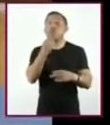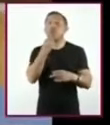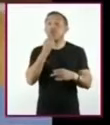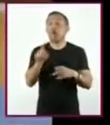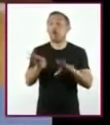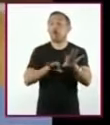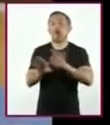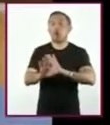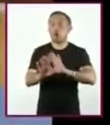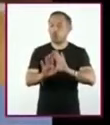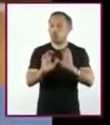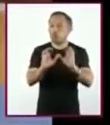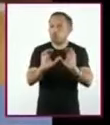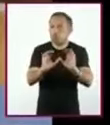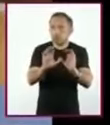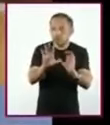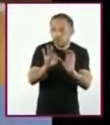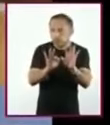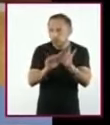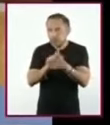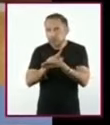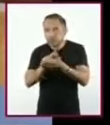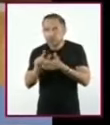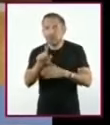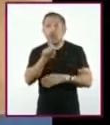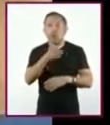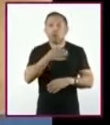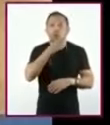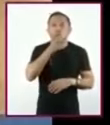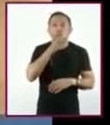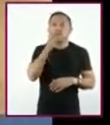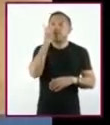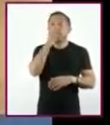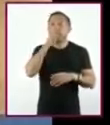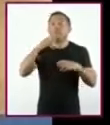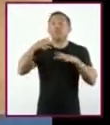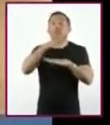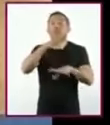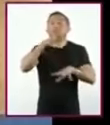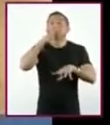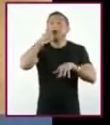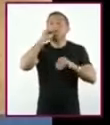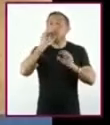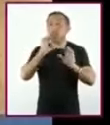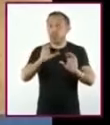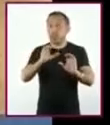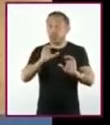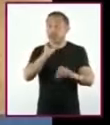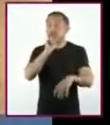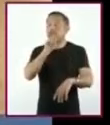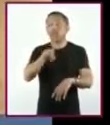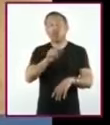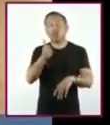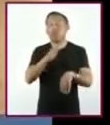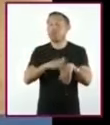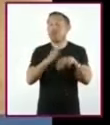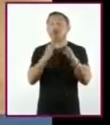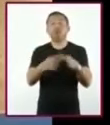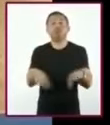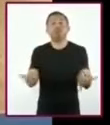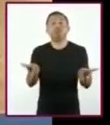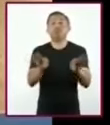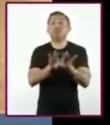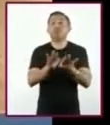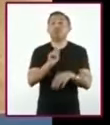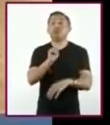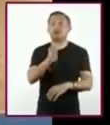que bebes, incluso del aire que respiras. Pero también, y en parte muy principal, tienes que